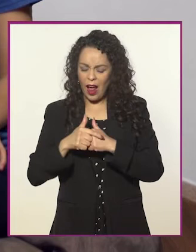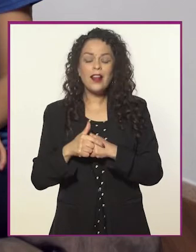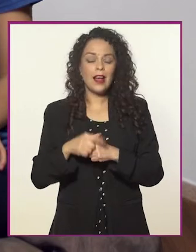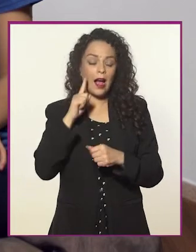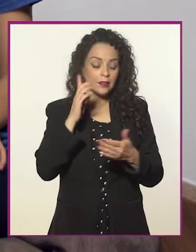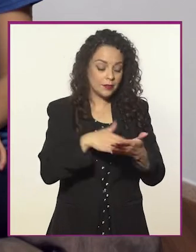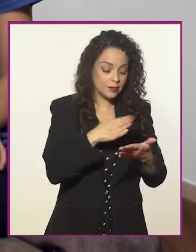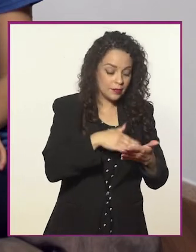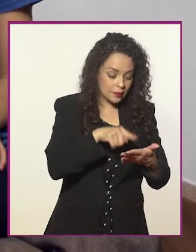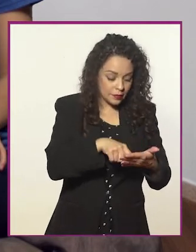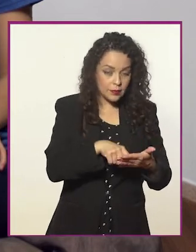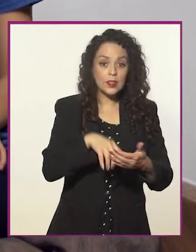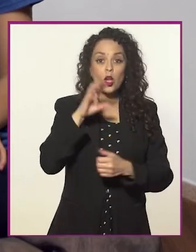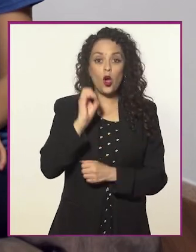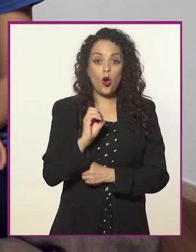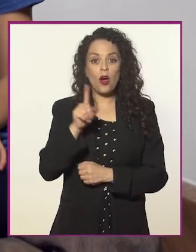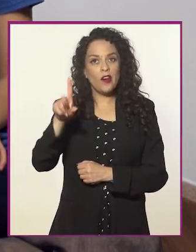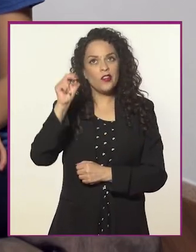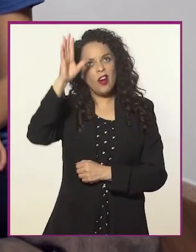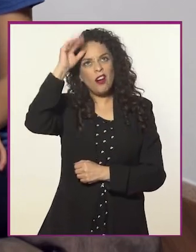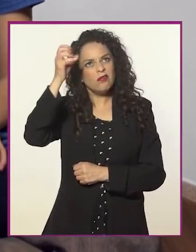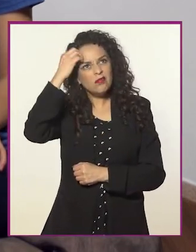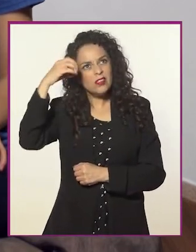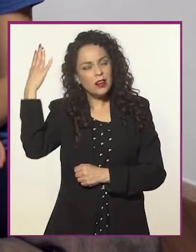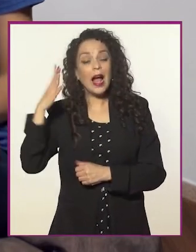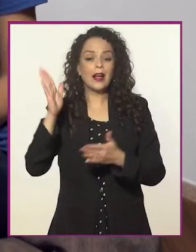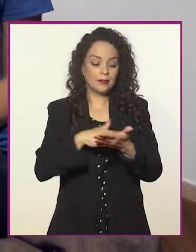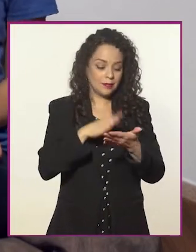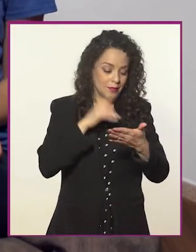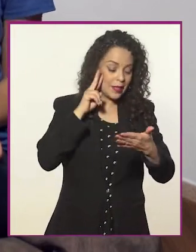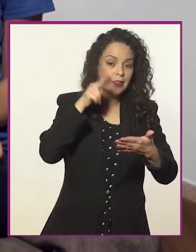vayan surgiendo o que simplemente no te acuerdes.